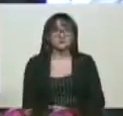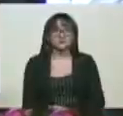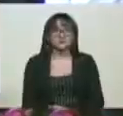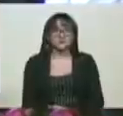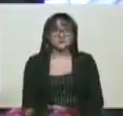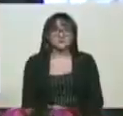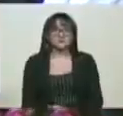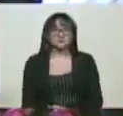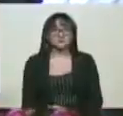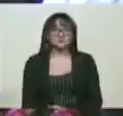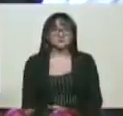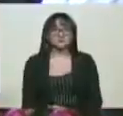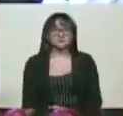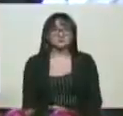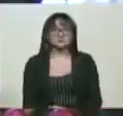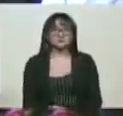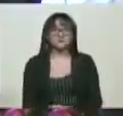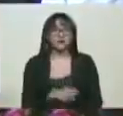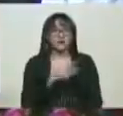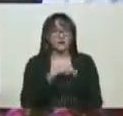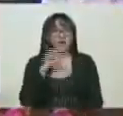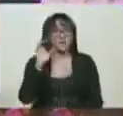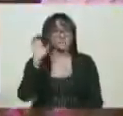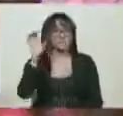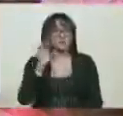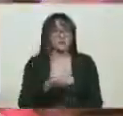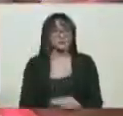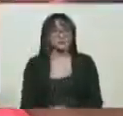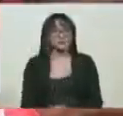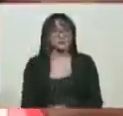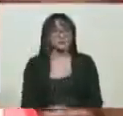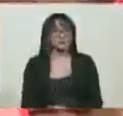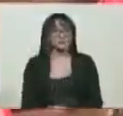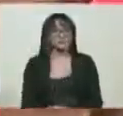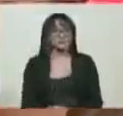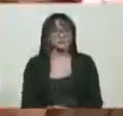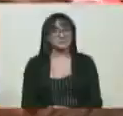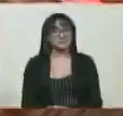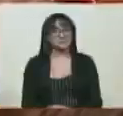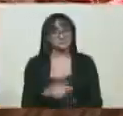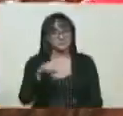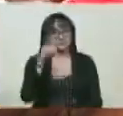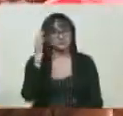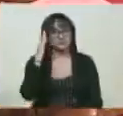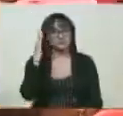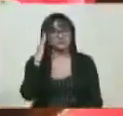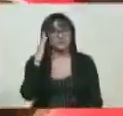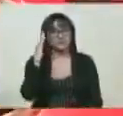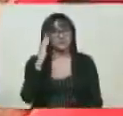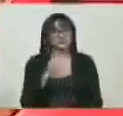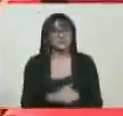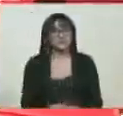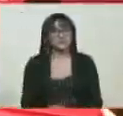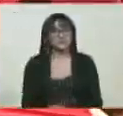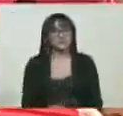Si es que con el carnet de la patria, Cilia, tú lo sabes muy bien,